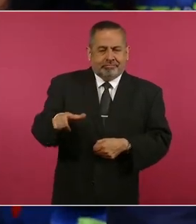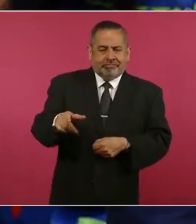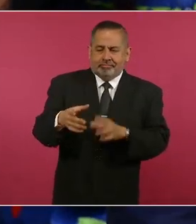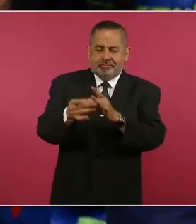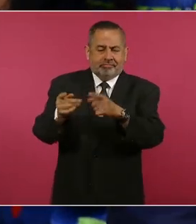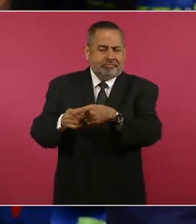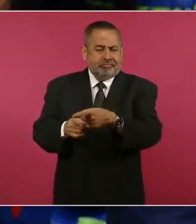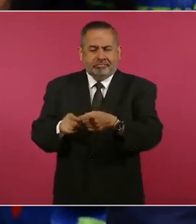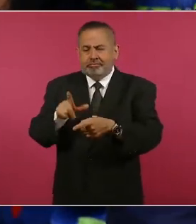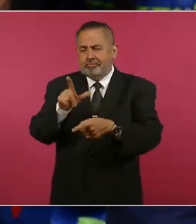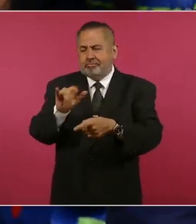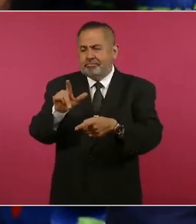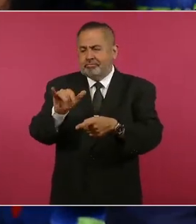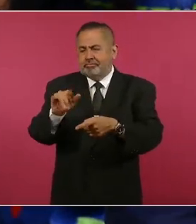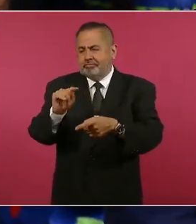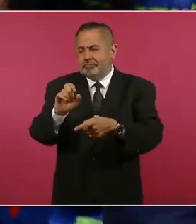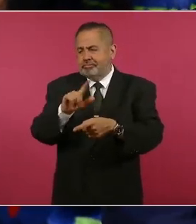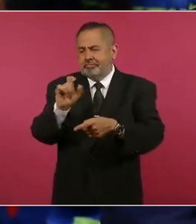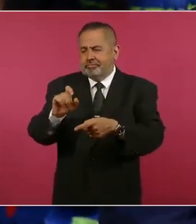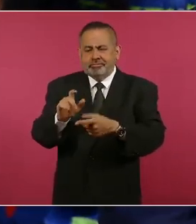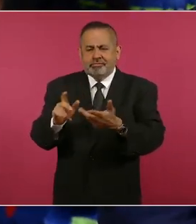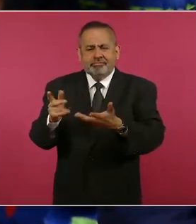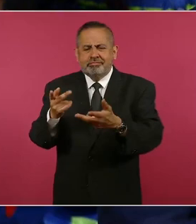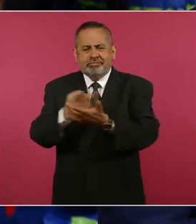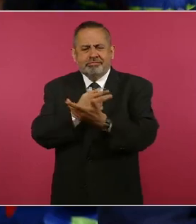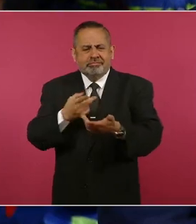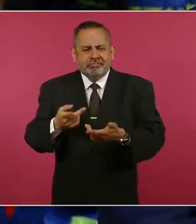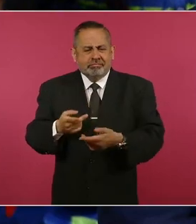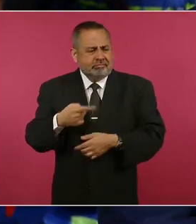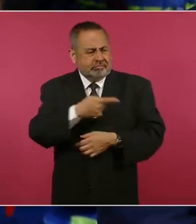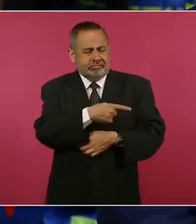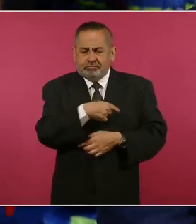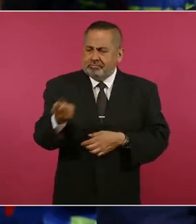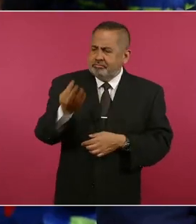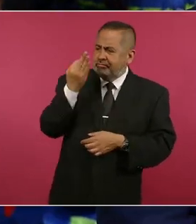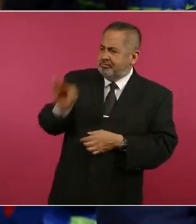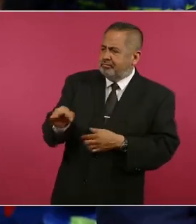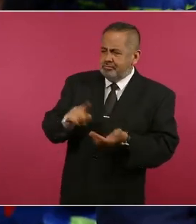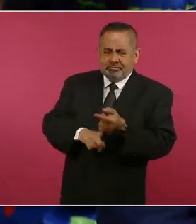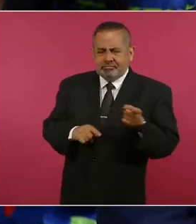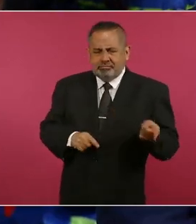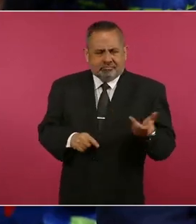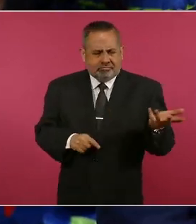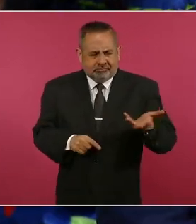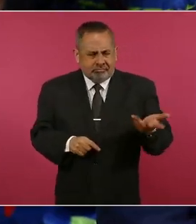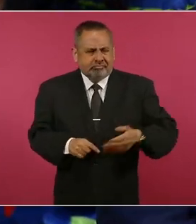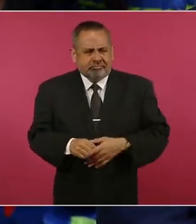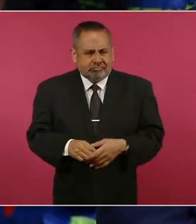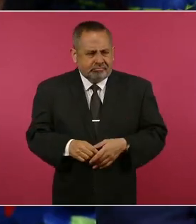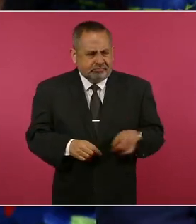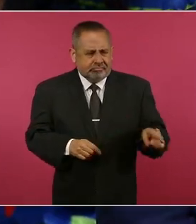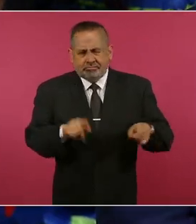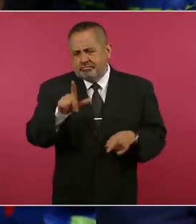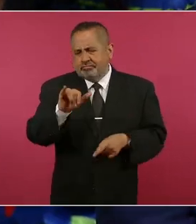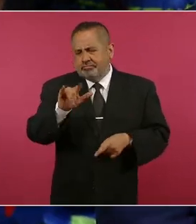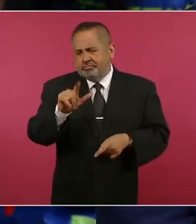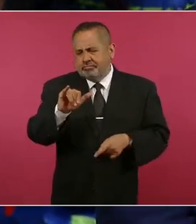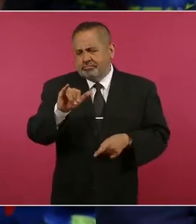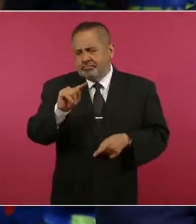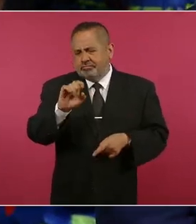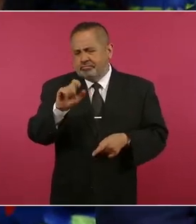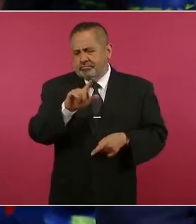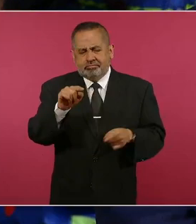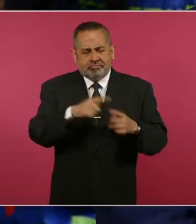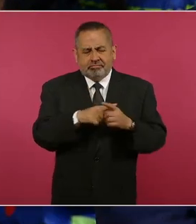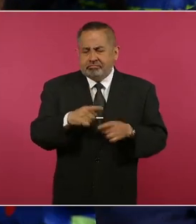Lili Téllez? ¿Es una traición a la patria lo que está haciendo?